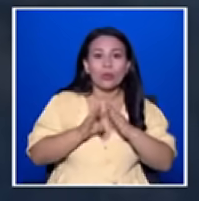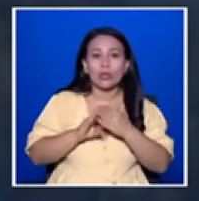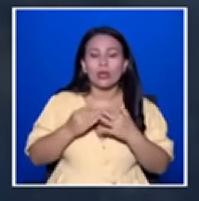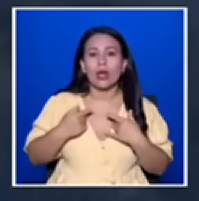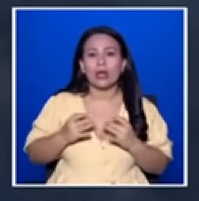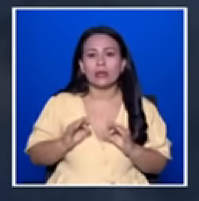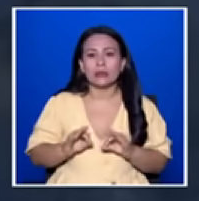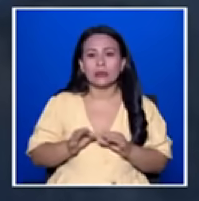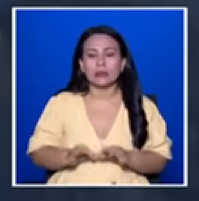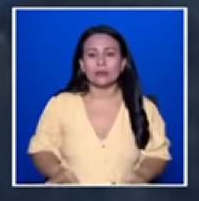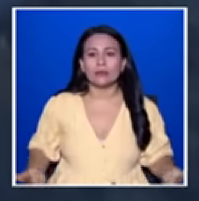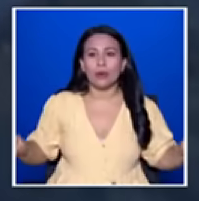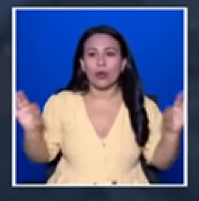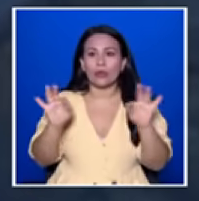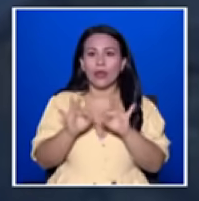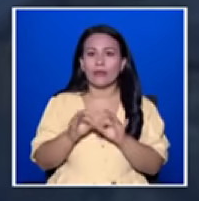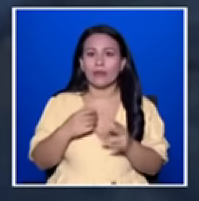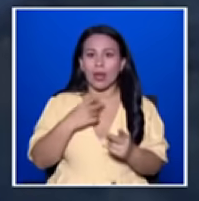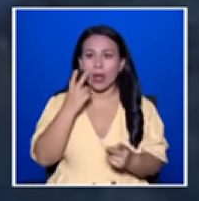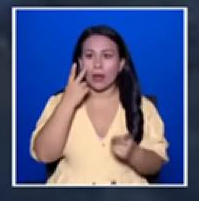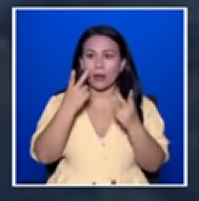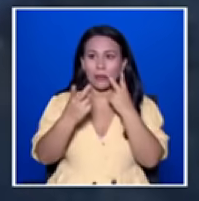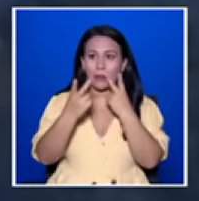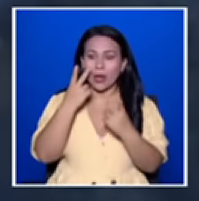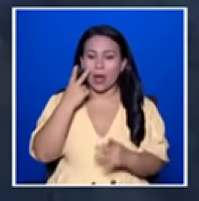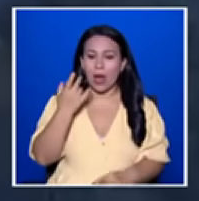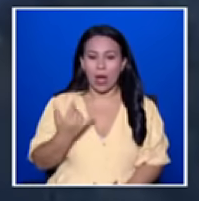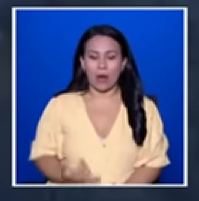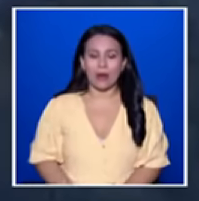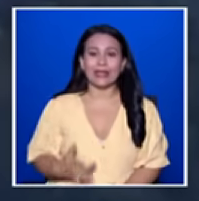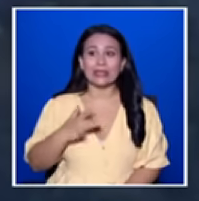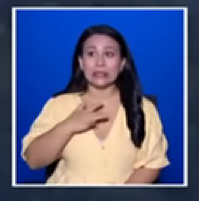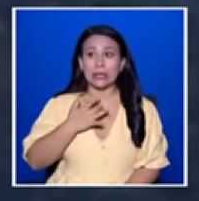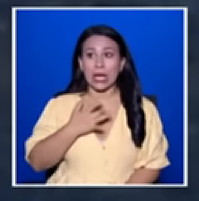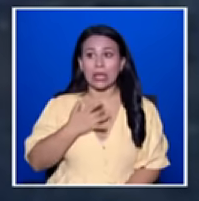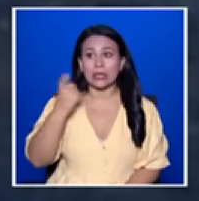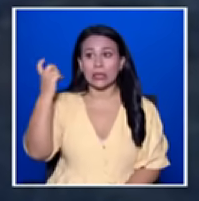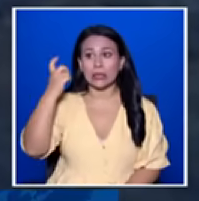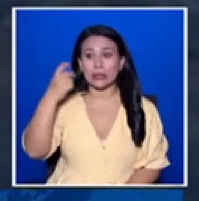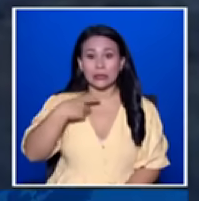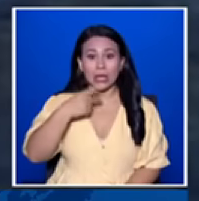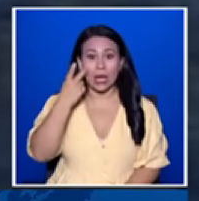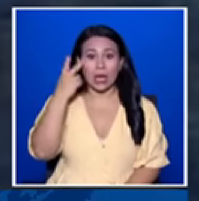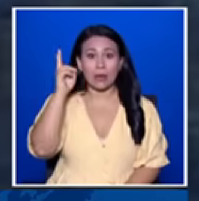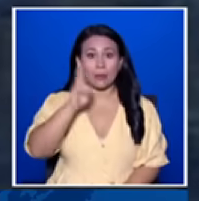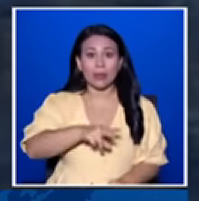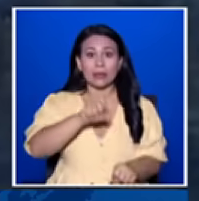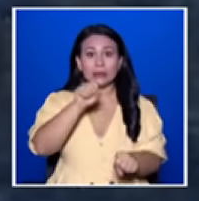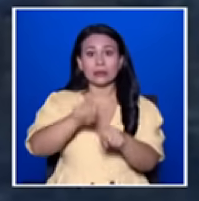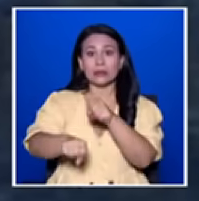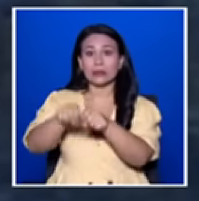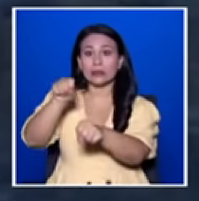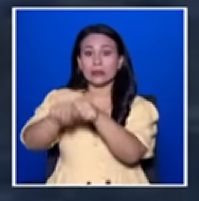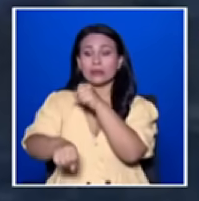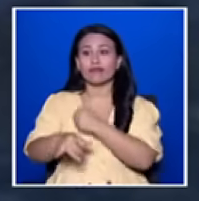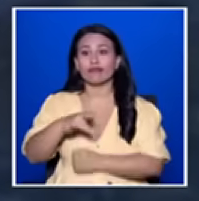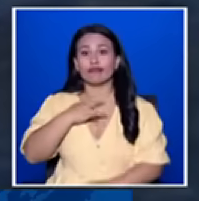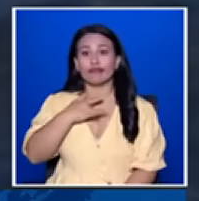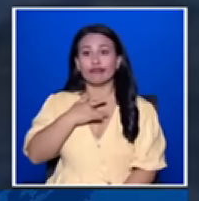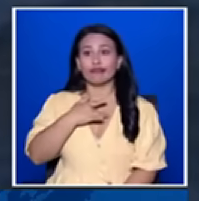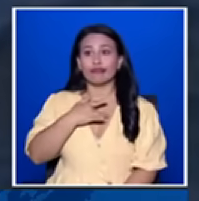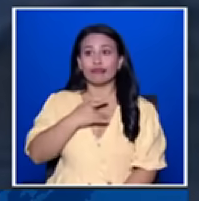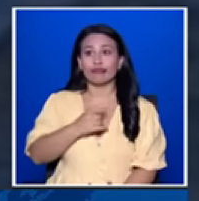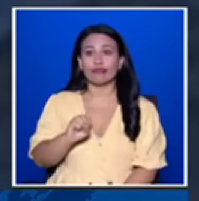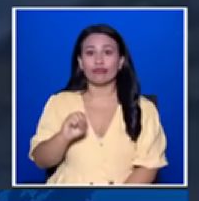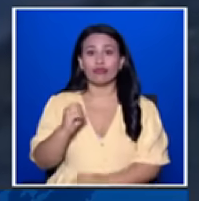eso también queremos agradecer a través de este medio. Que sienten lo que se está destruyendo, porque es prácticamente una flora